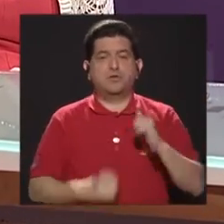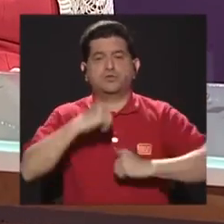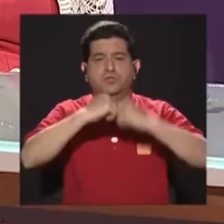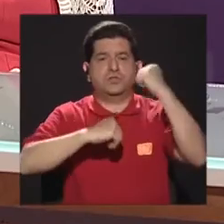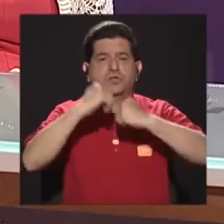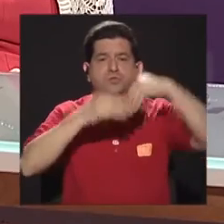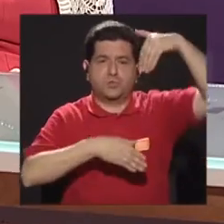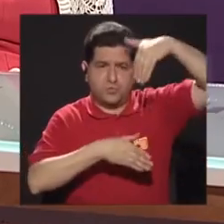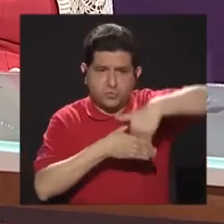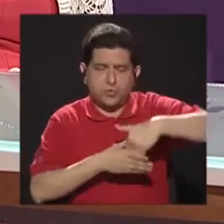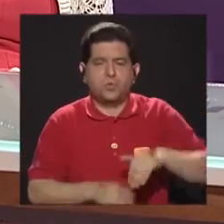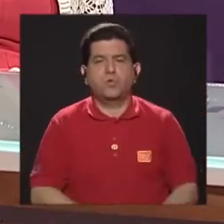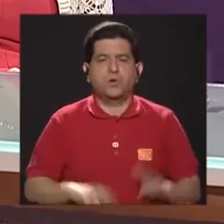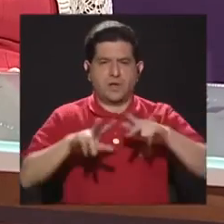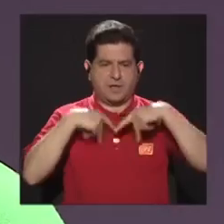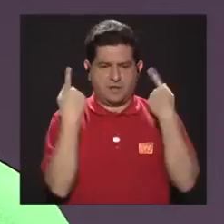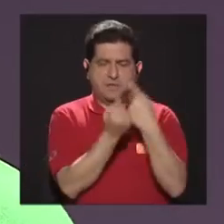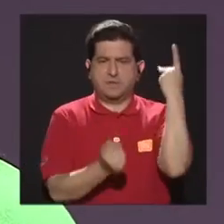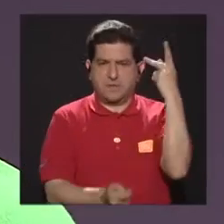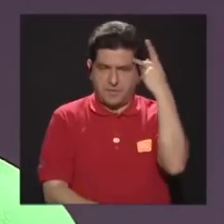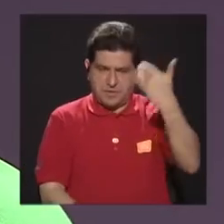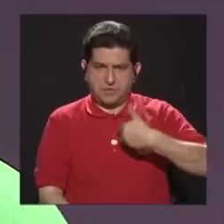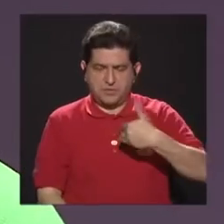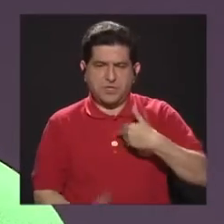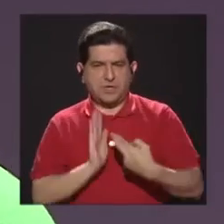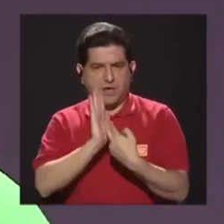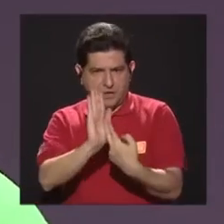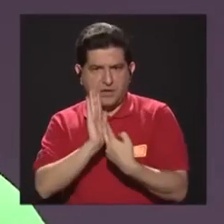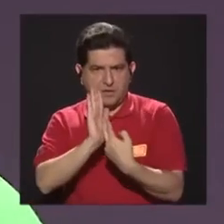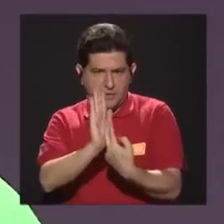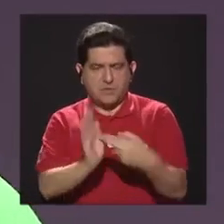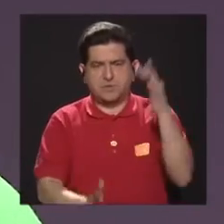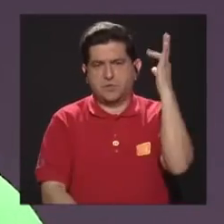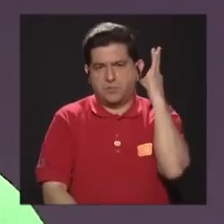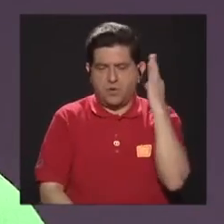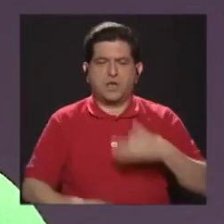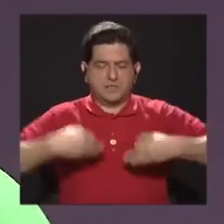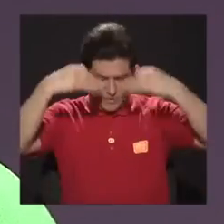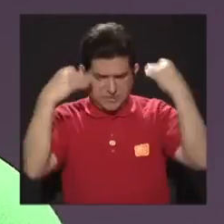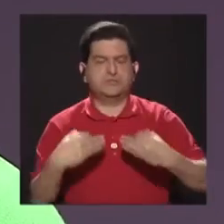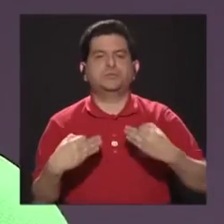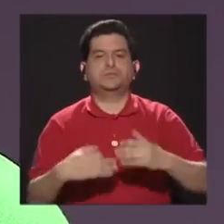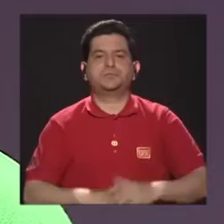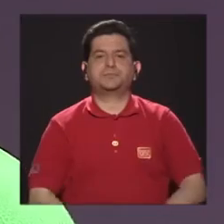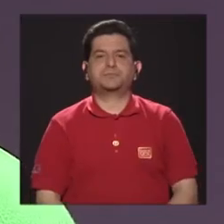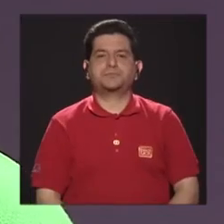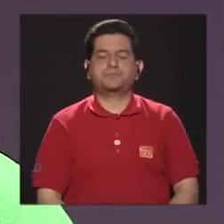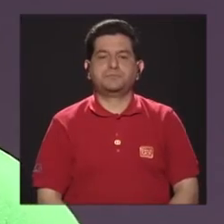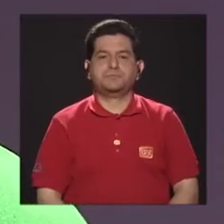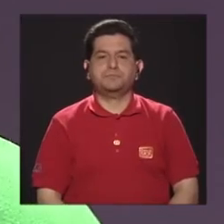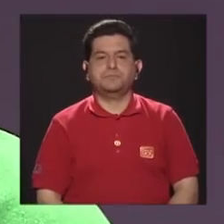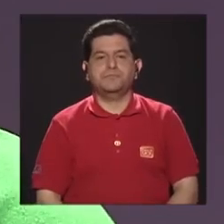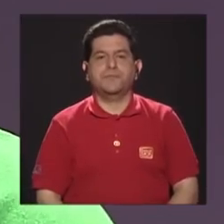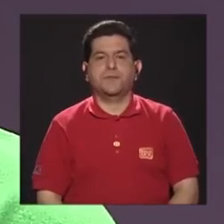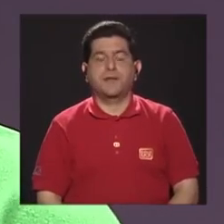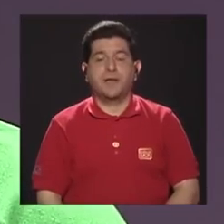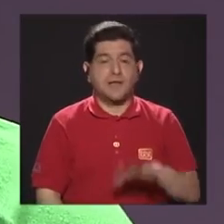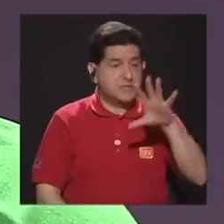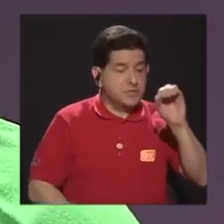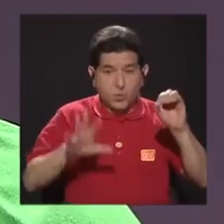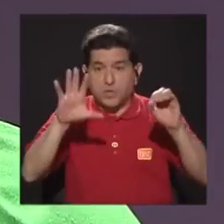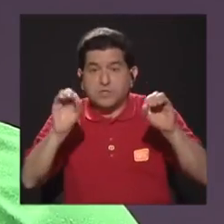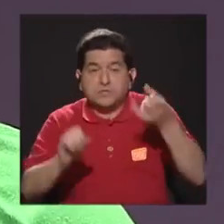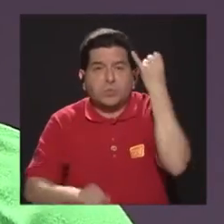estructura interna de partidos políticos que podamos nosotros tener esa representatividad de las mujeres tomando decisiones. Entonces, aunque la paridad es un